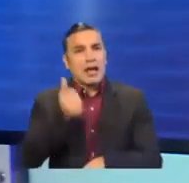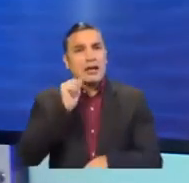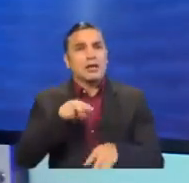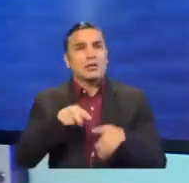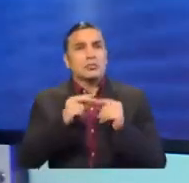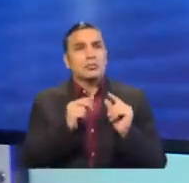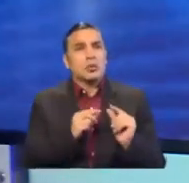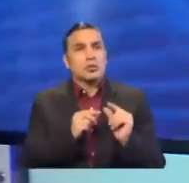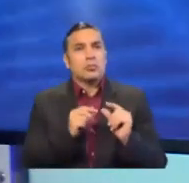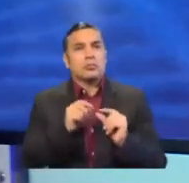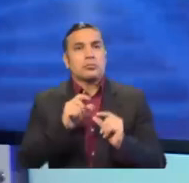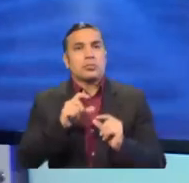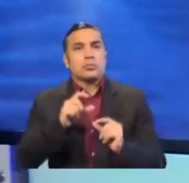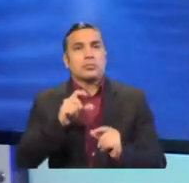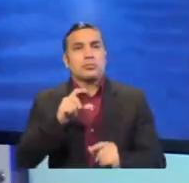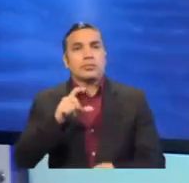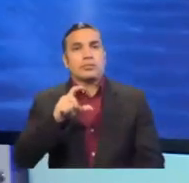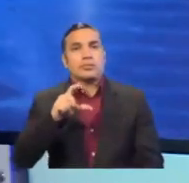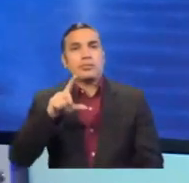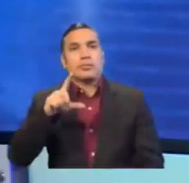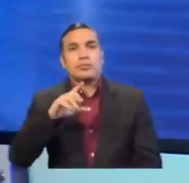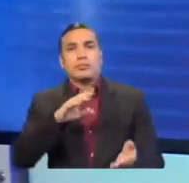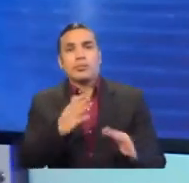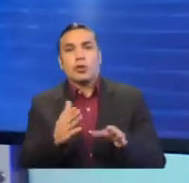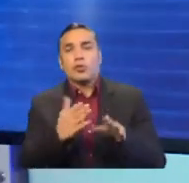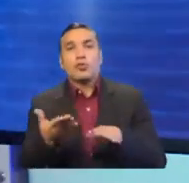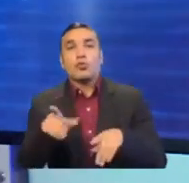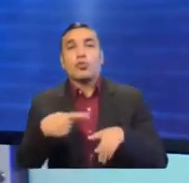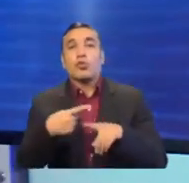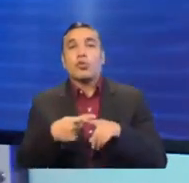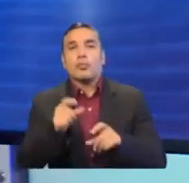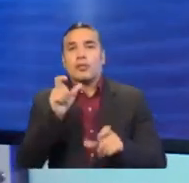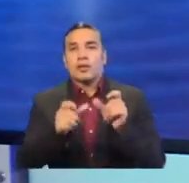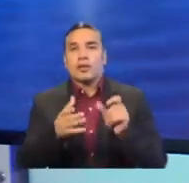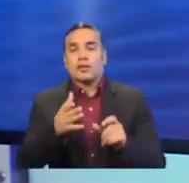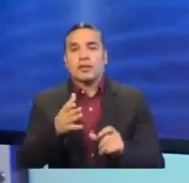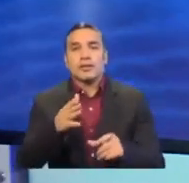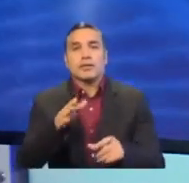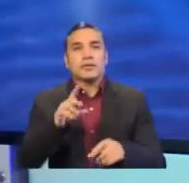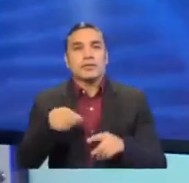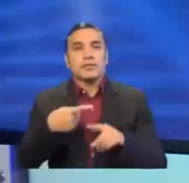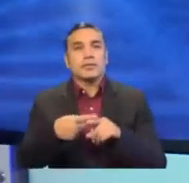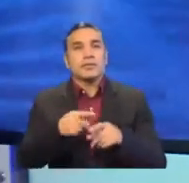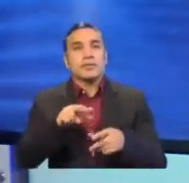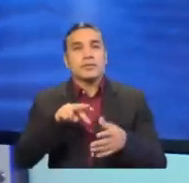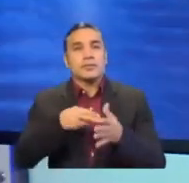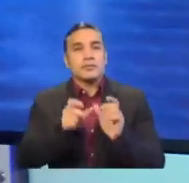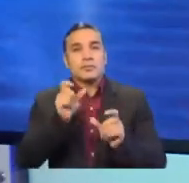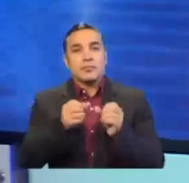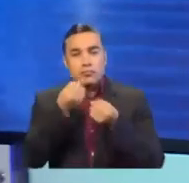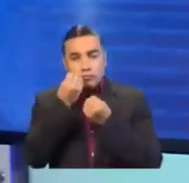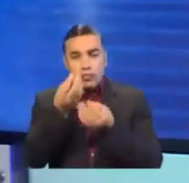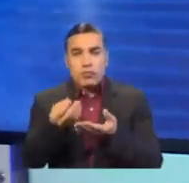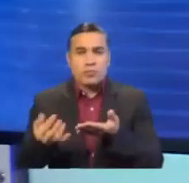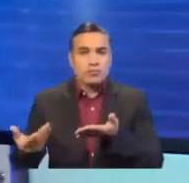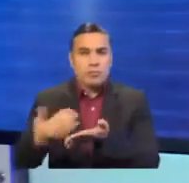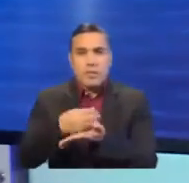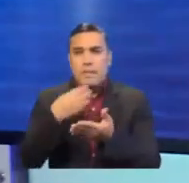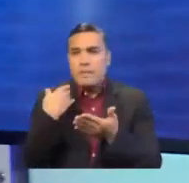ayer. La cifra ha ido variando a medida que van transcurriendo el tiempo y que se va levantando la